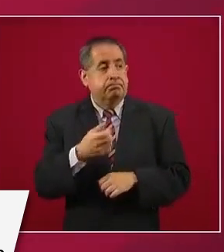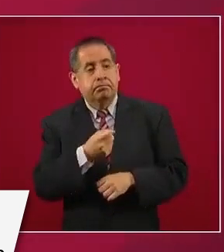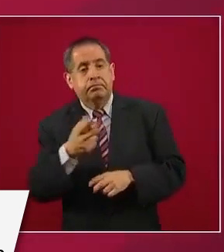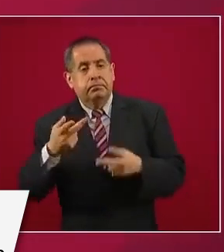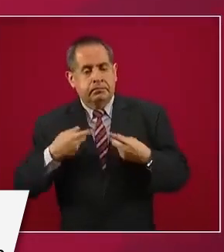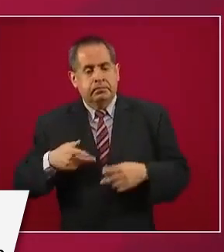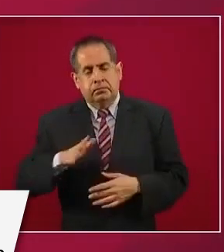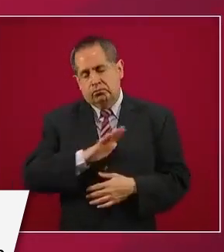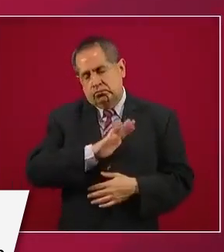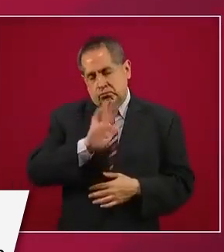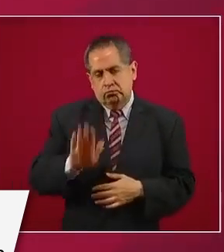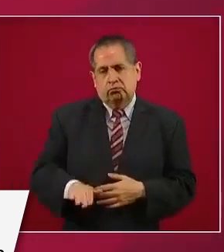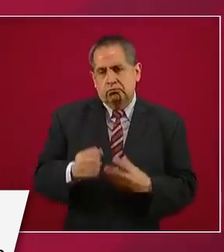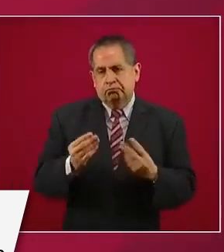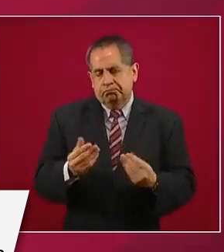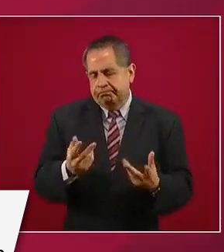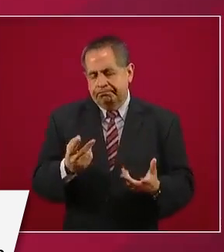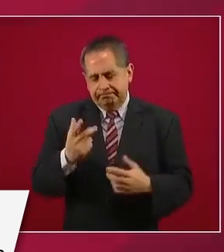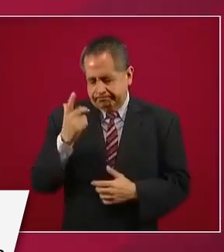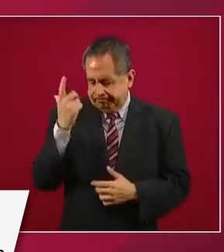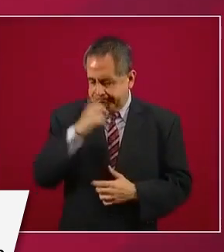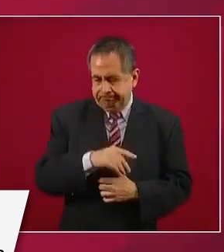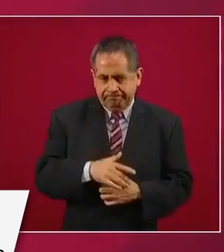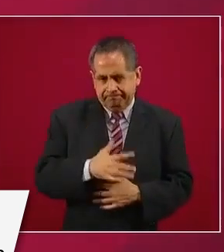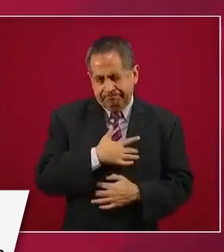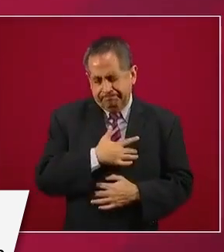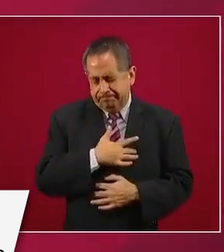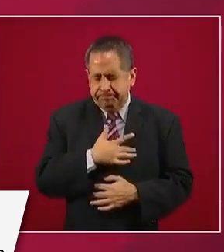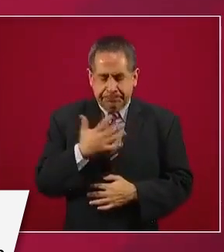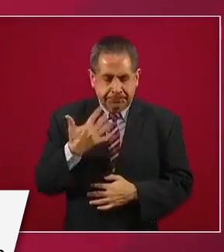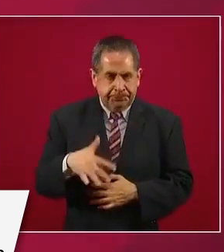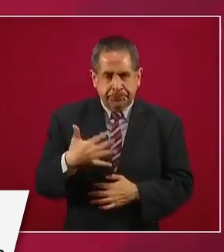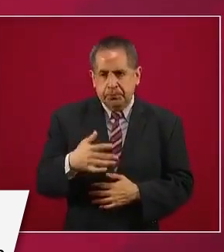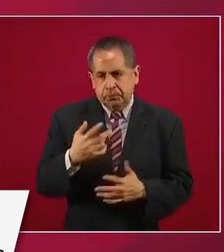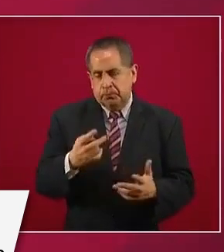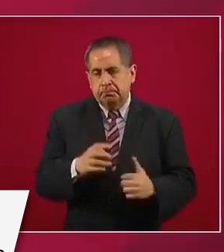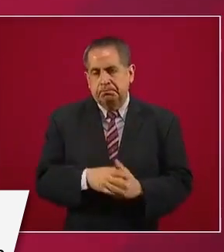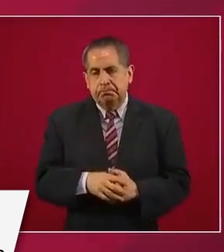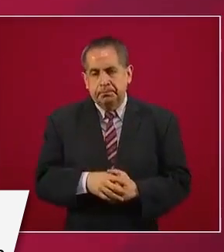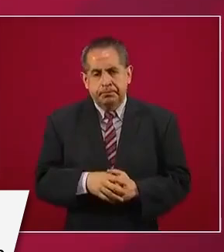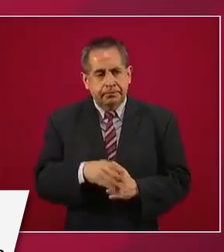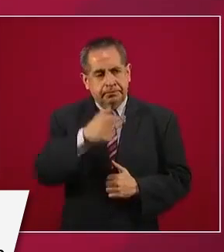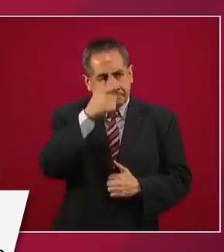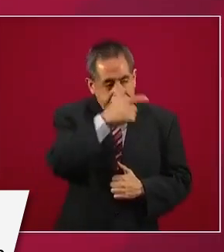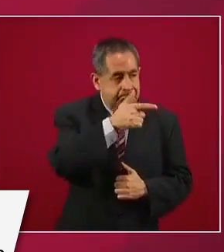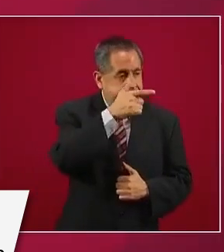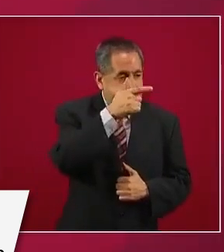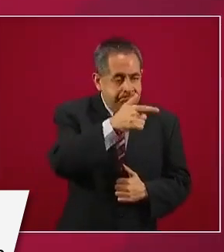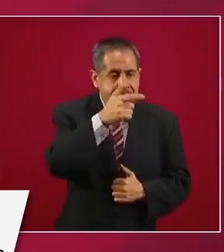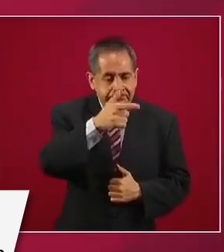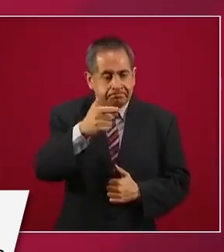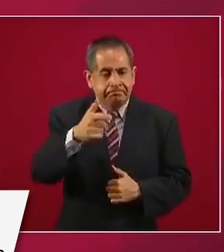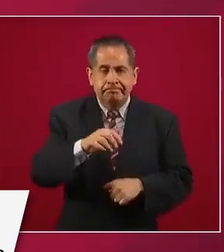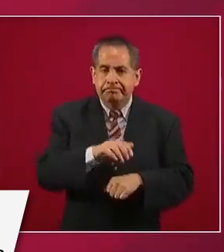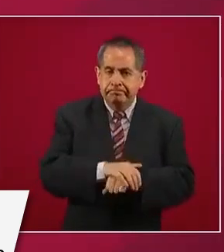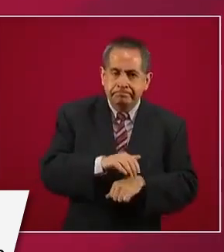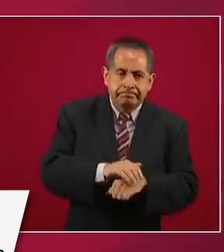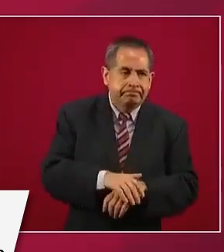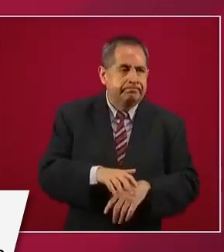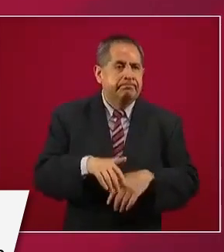vidas humanas, porque eso es muy doloroso, enterarnos de